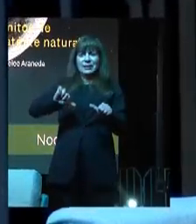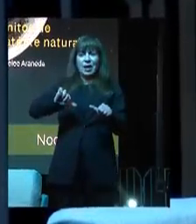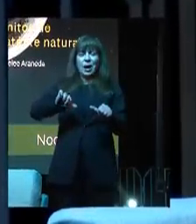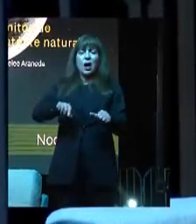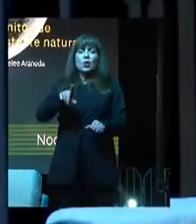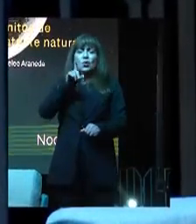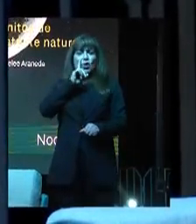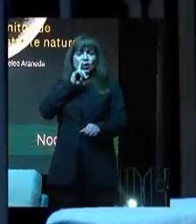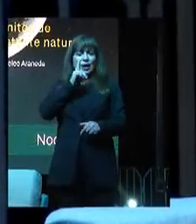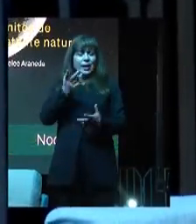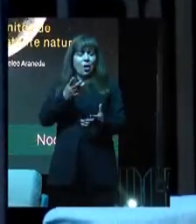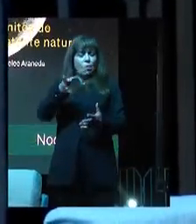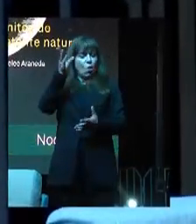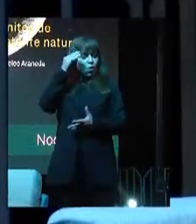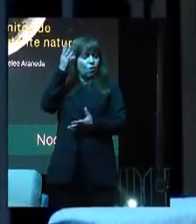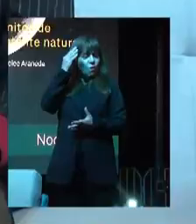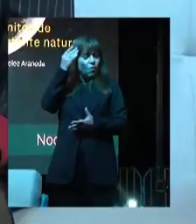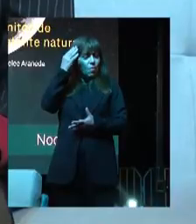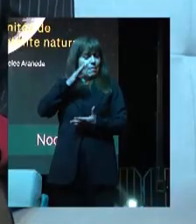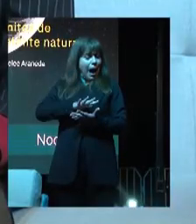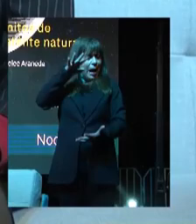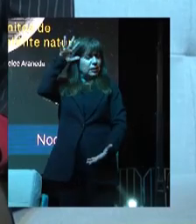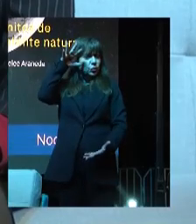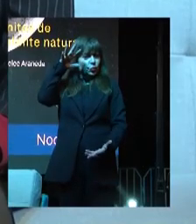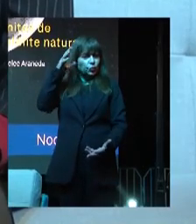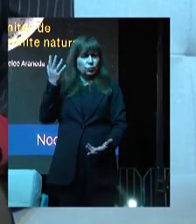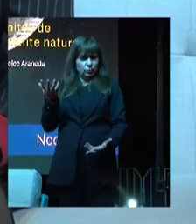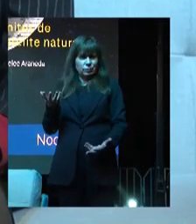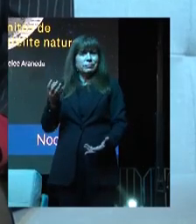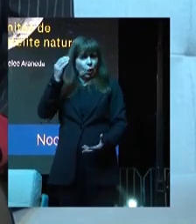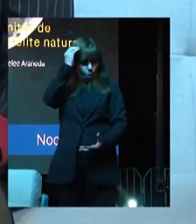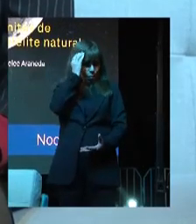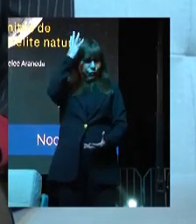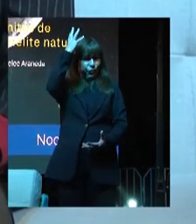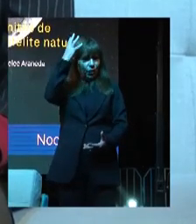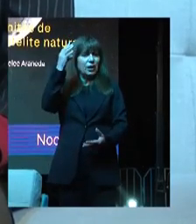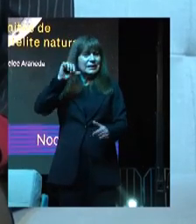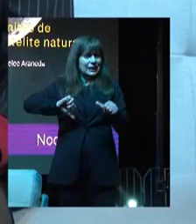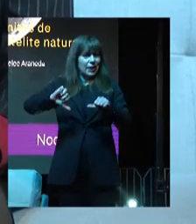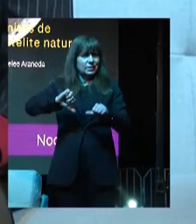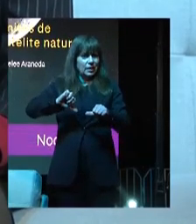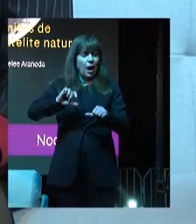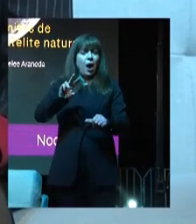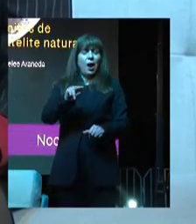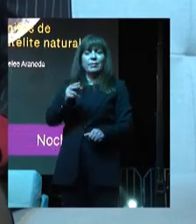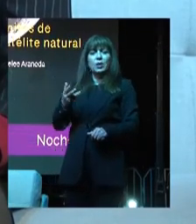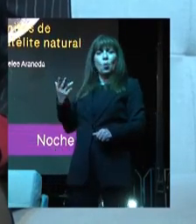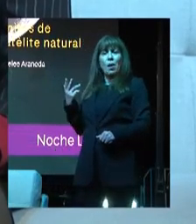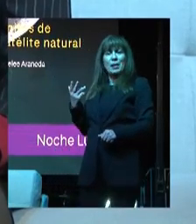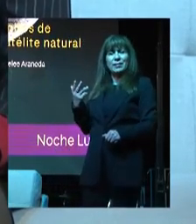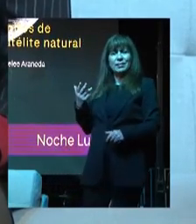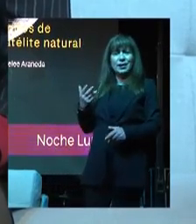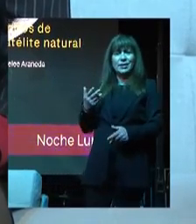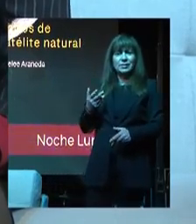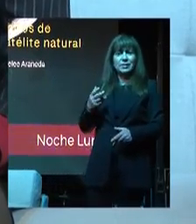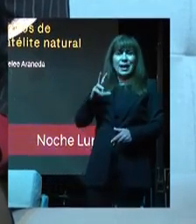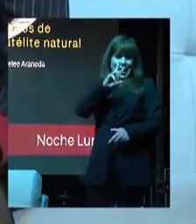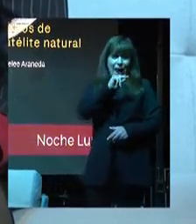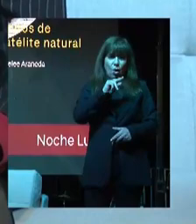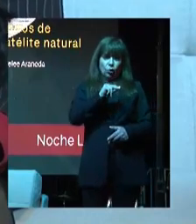tiene una cantidad de conocimientos muy, muy alta. Antiguamente, si uno se va a los